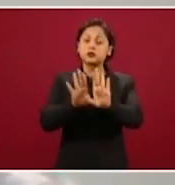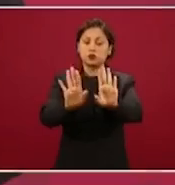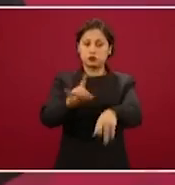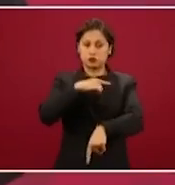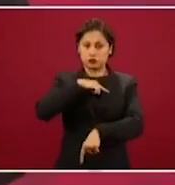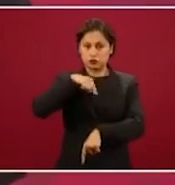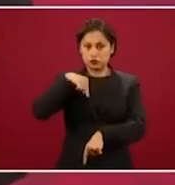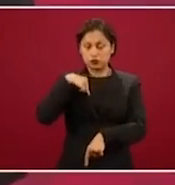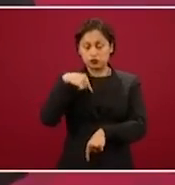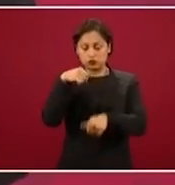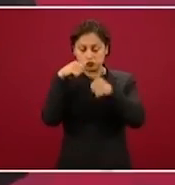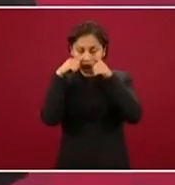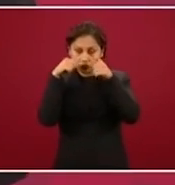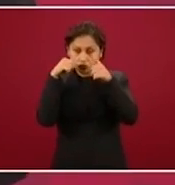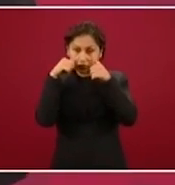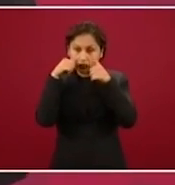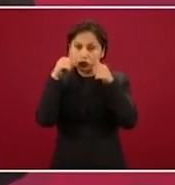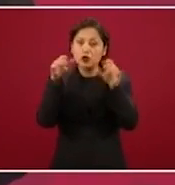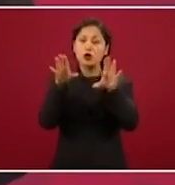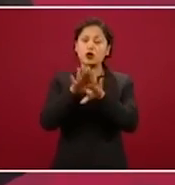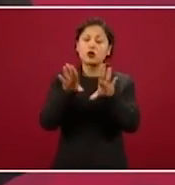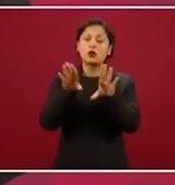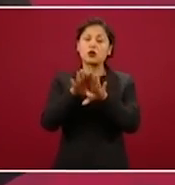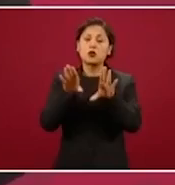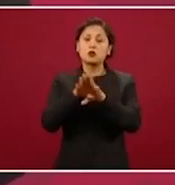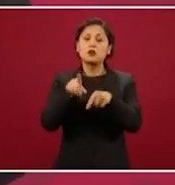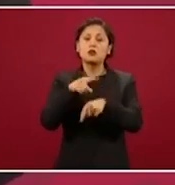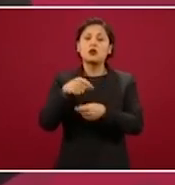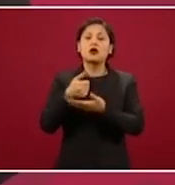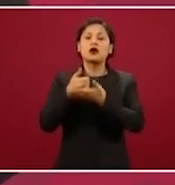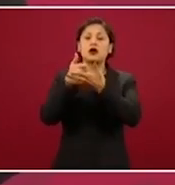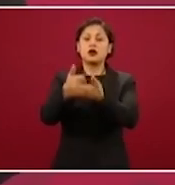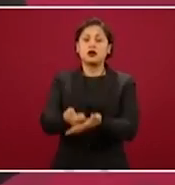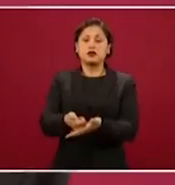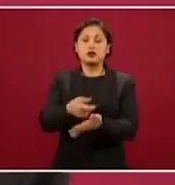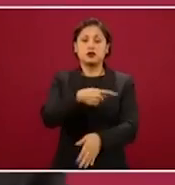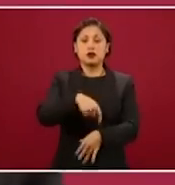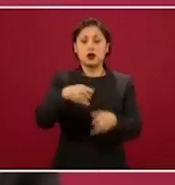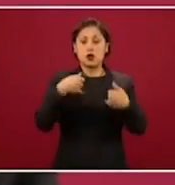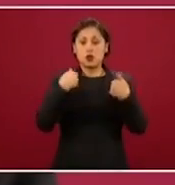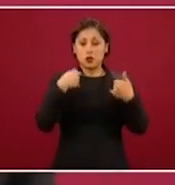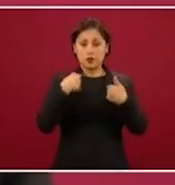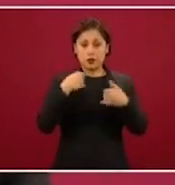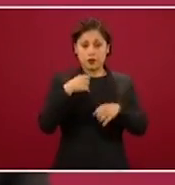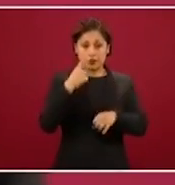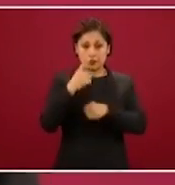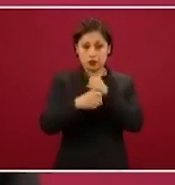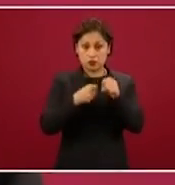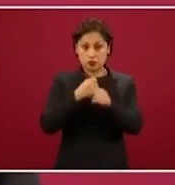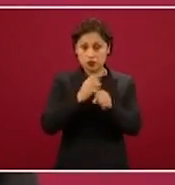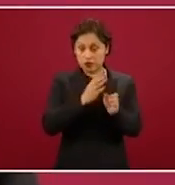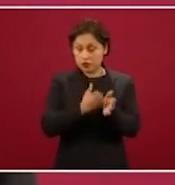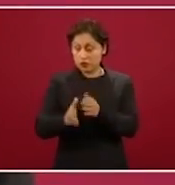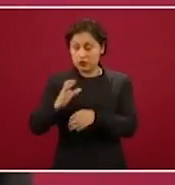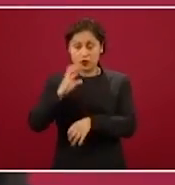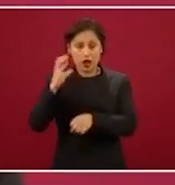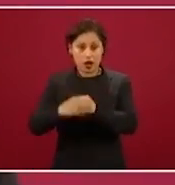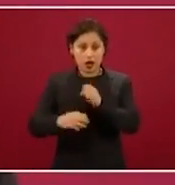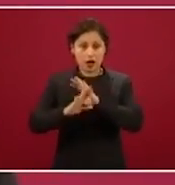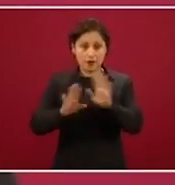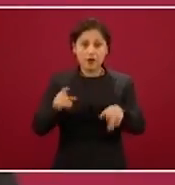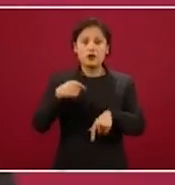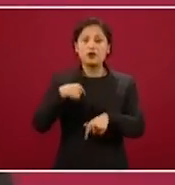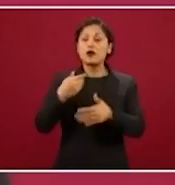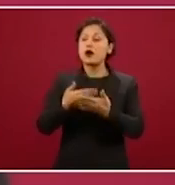para buscarles ocupación a los jóvenes. Entonces, eso era lo que quería yo